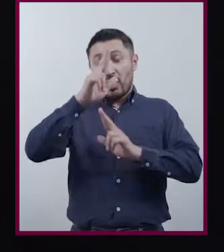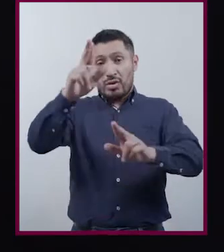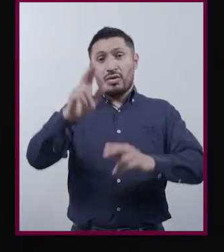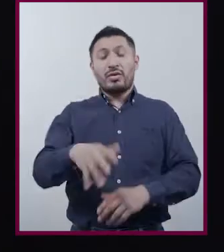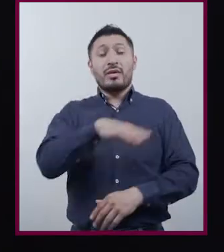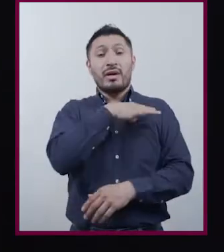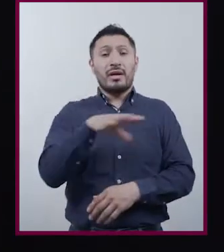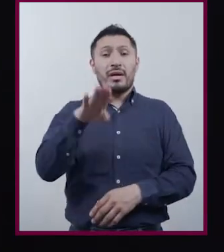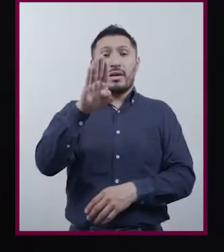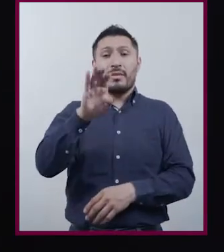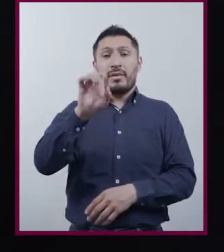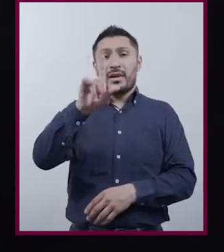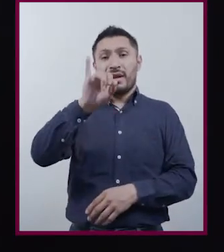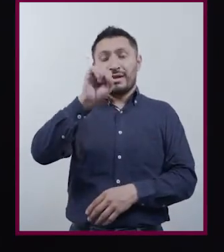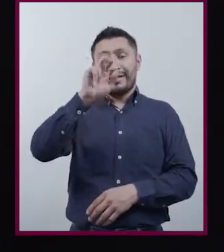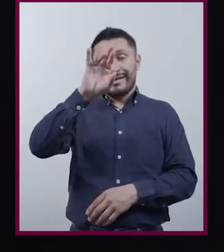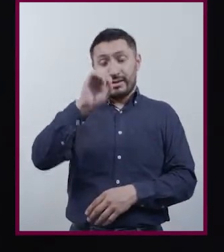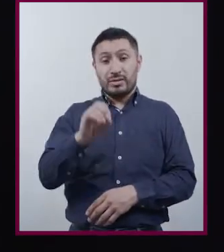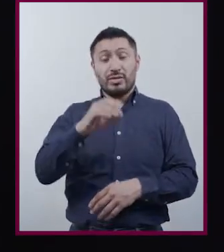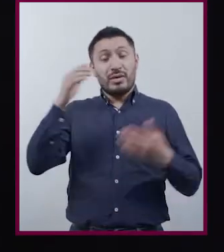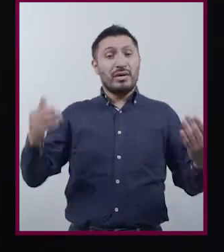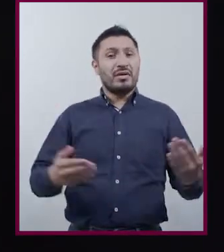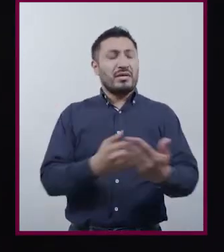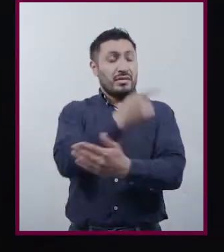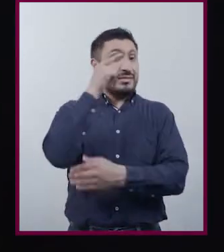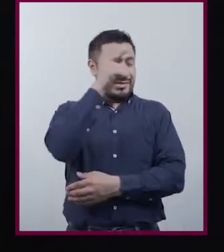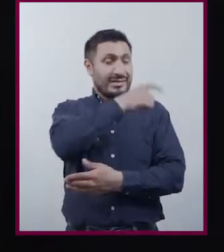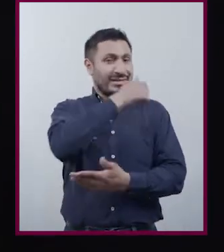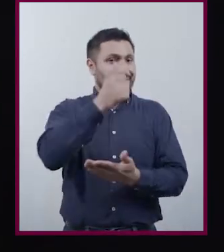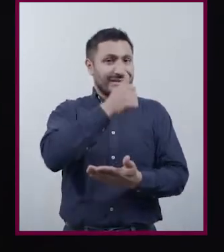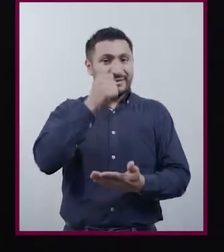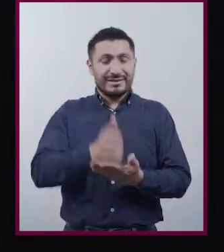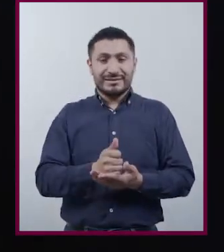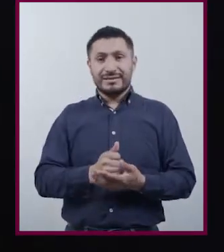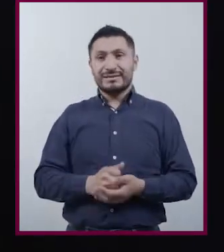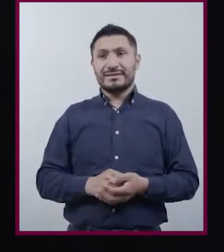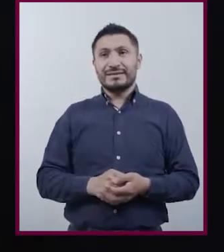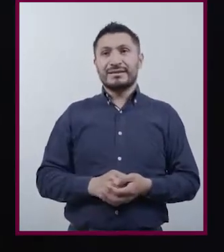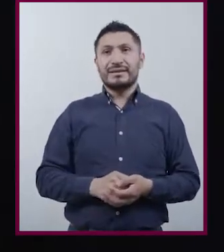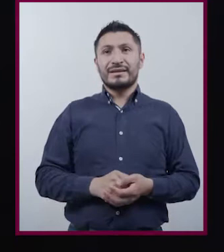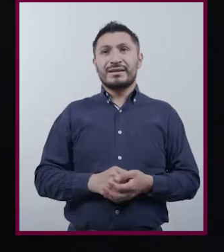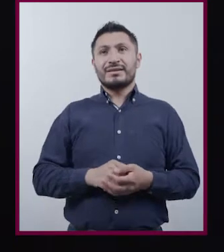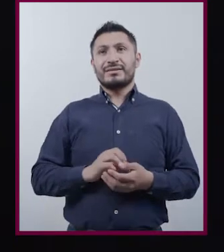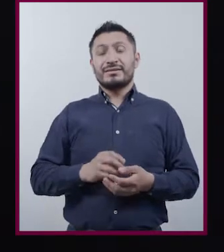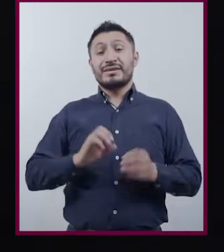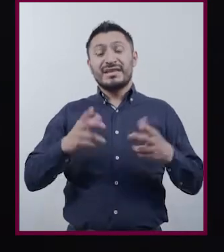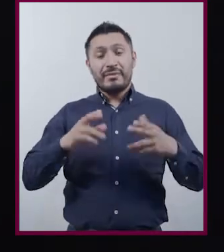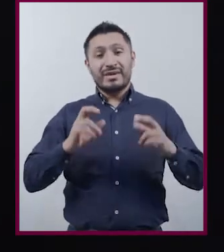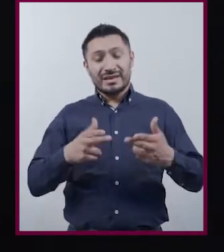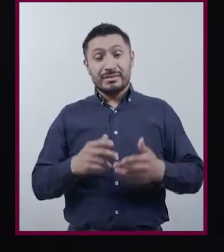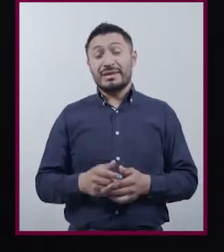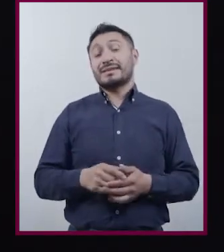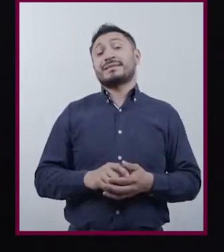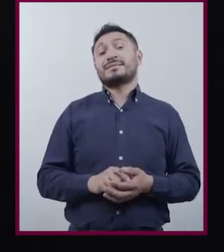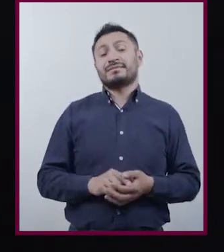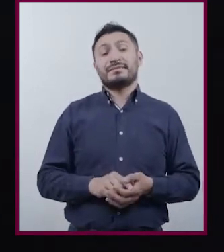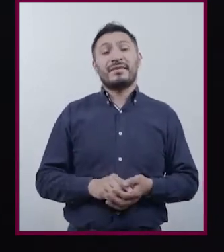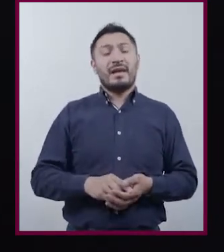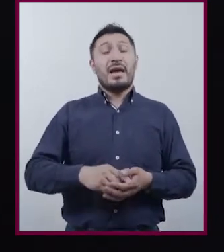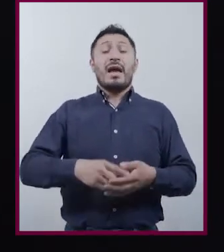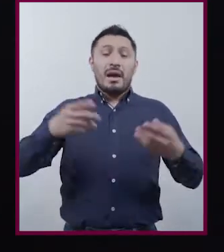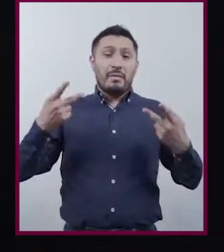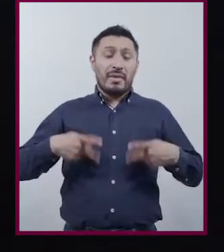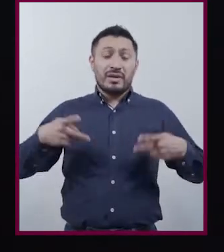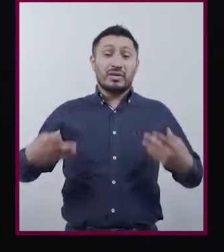general Belisario Domínguez, oriundo de aquella ciudad? En realidad, la lista de comitecos ilustres es muy larga.